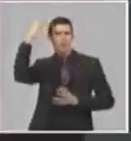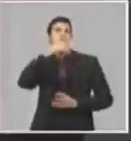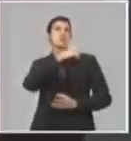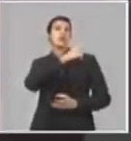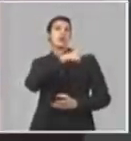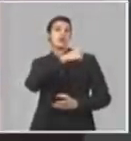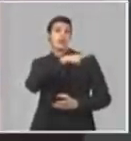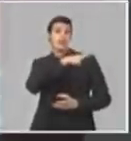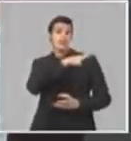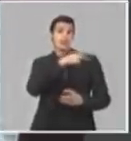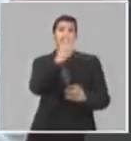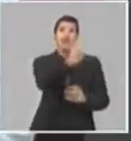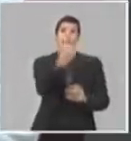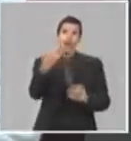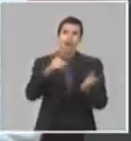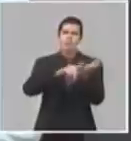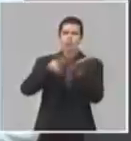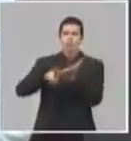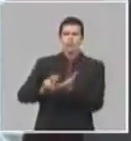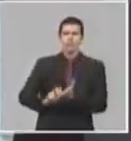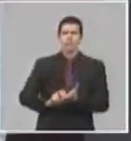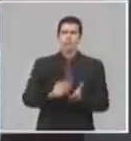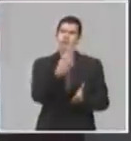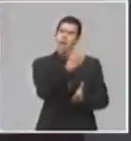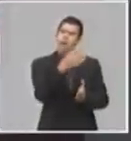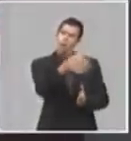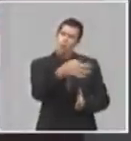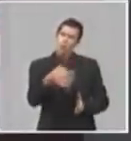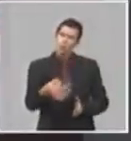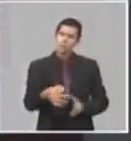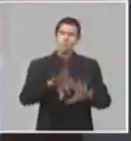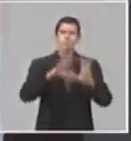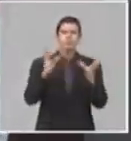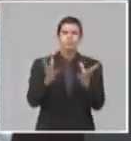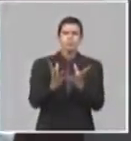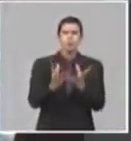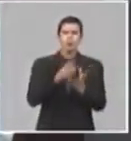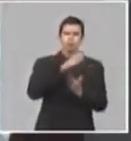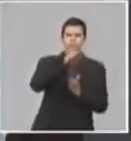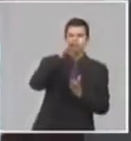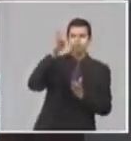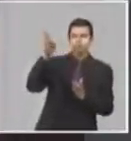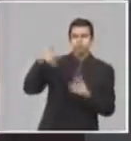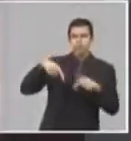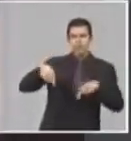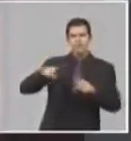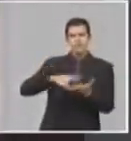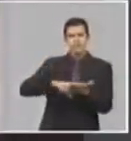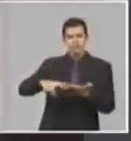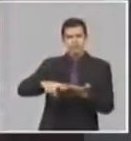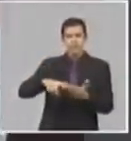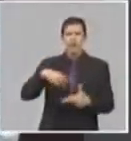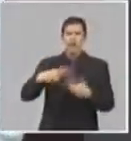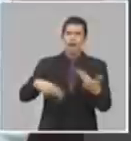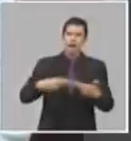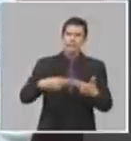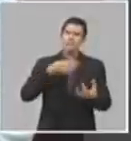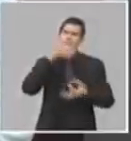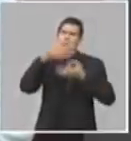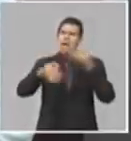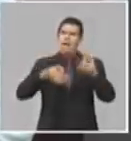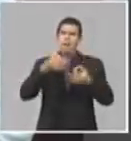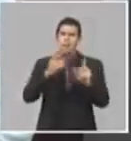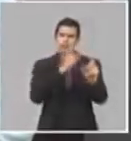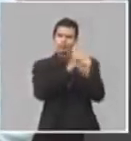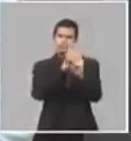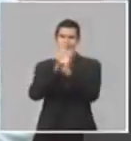de las asambleas municipales del Poder Popular, a los secretarios del partido en los municipios y a los